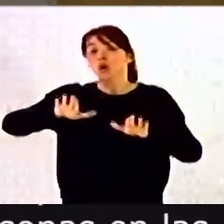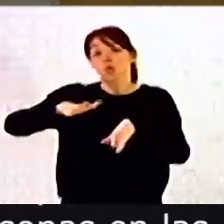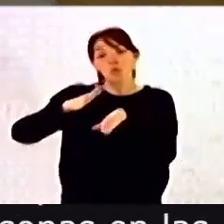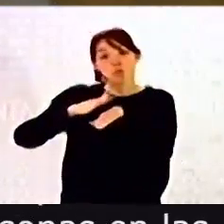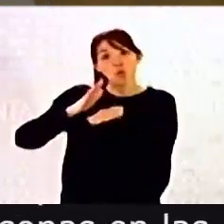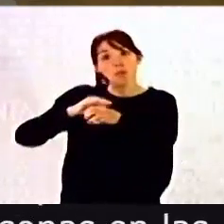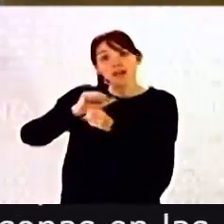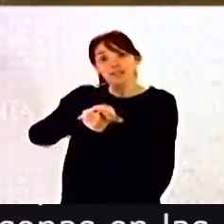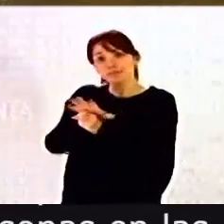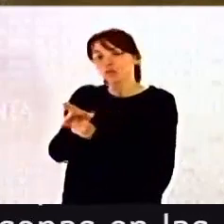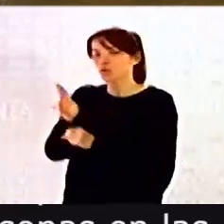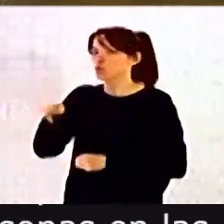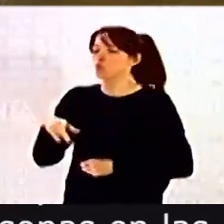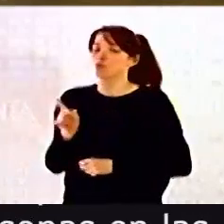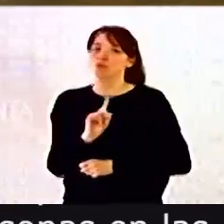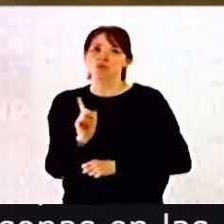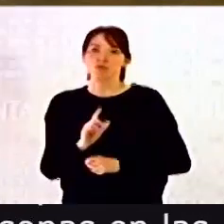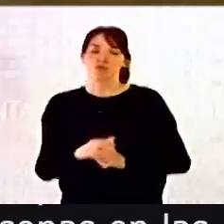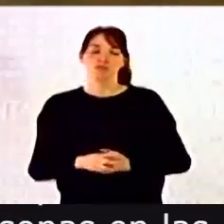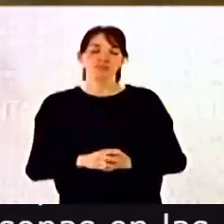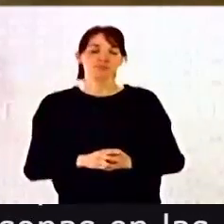el COVID-19.